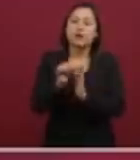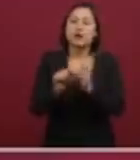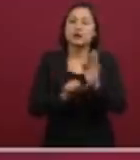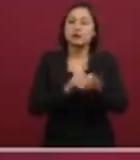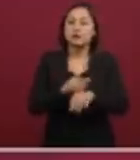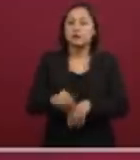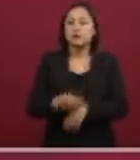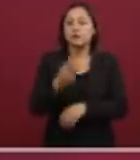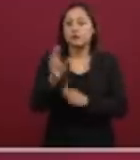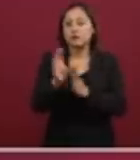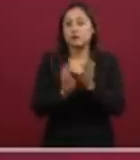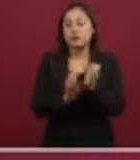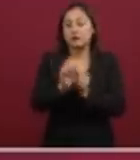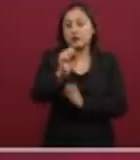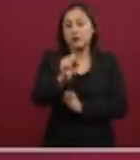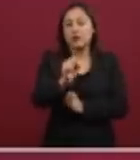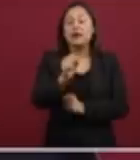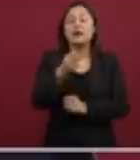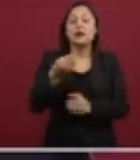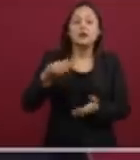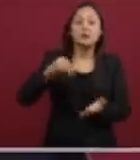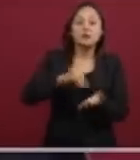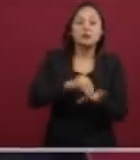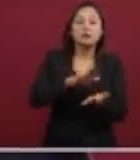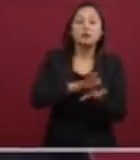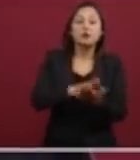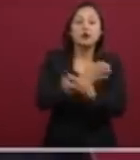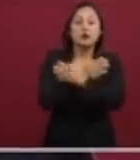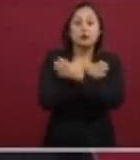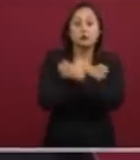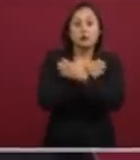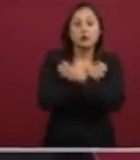superior y la educación superior al mercado.